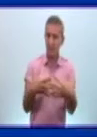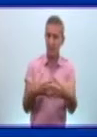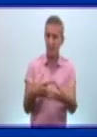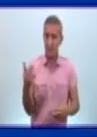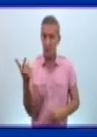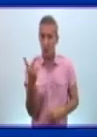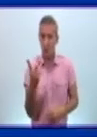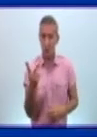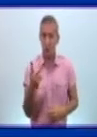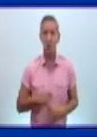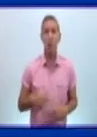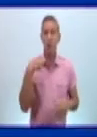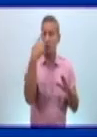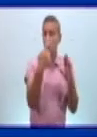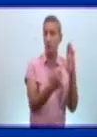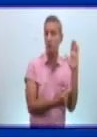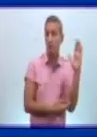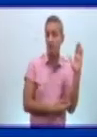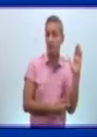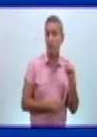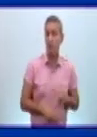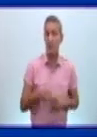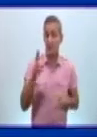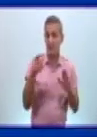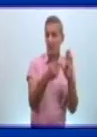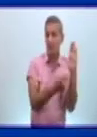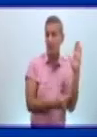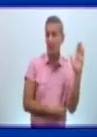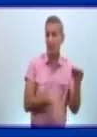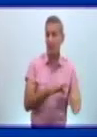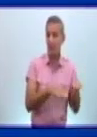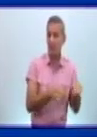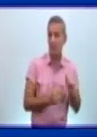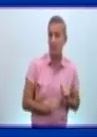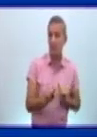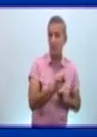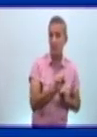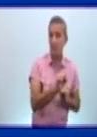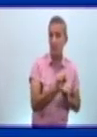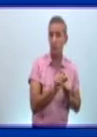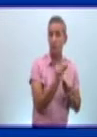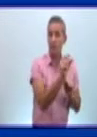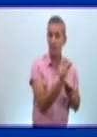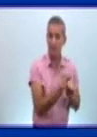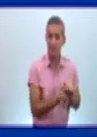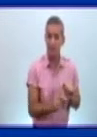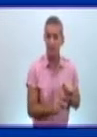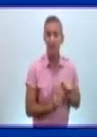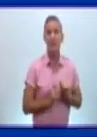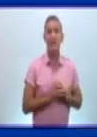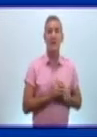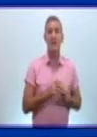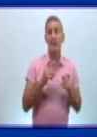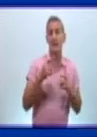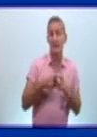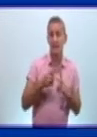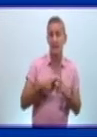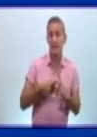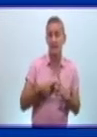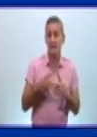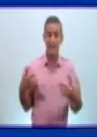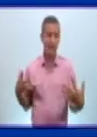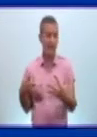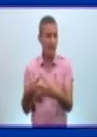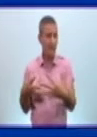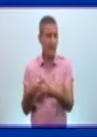importantes. Una, las propiedades de las mezclas dependen de las sustancias que las componen y de la proporción en que se encuentran, y que en las mezclas